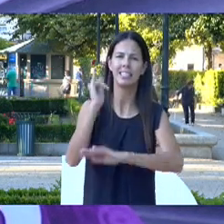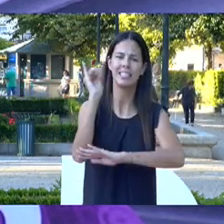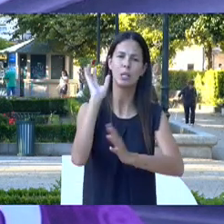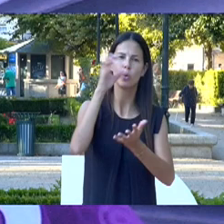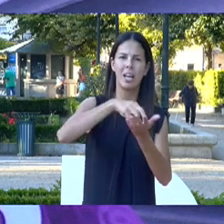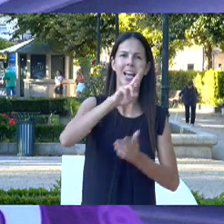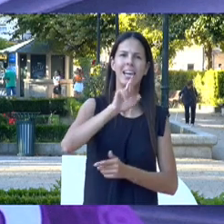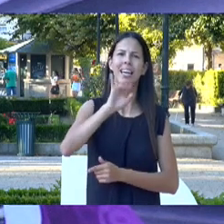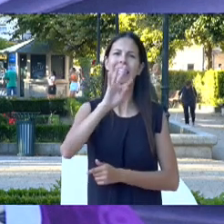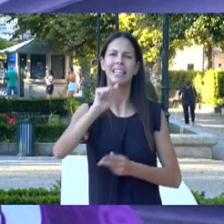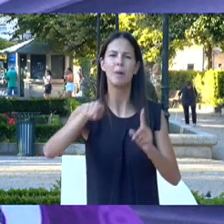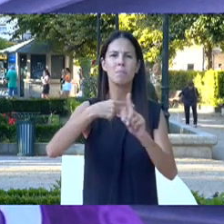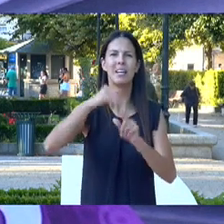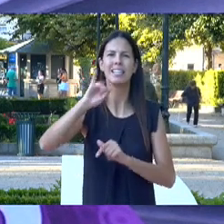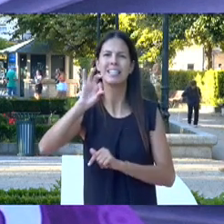Rita e a Isabel,